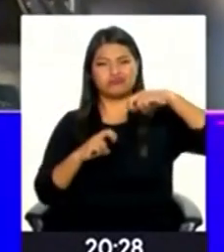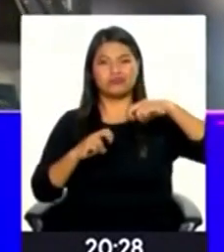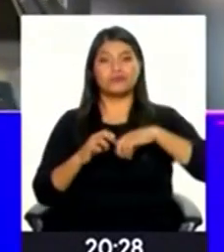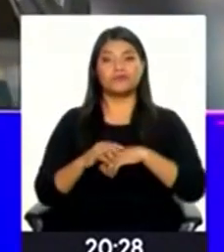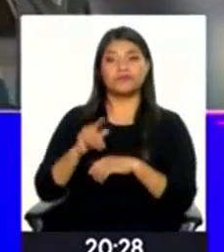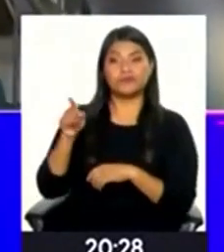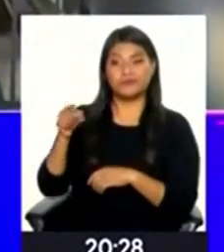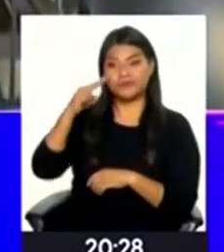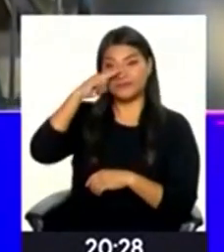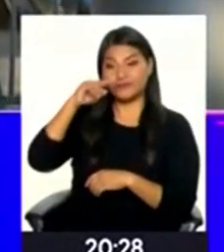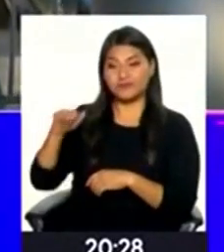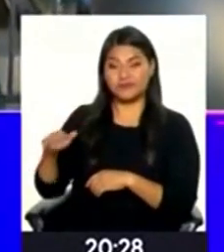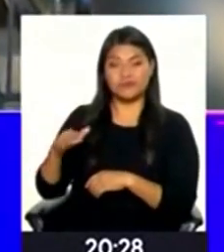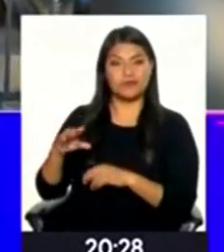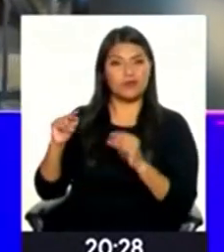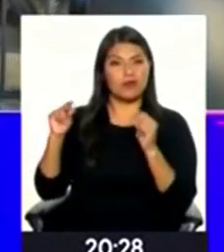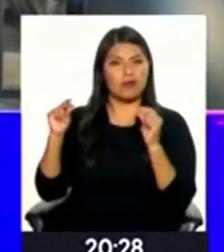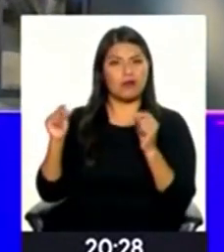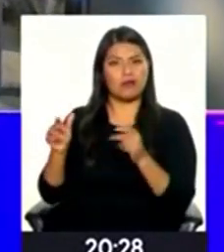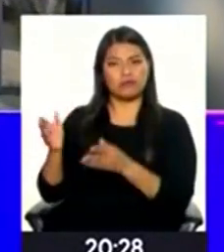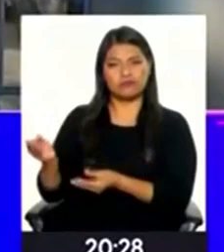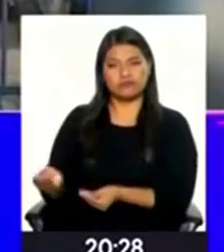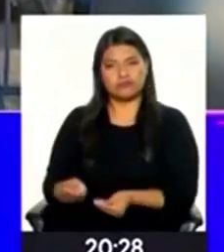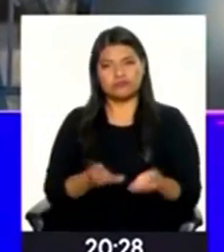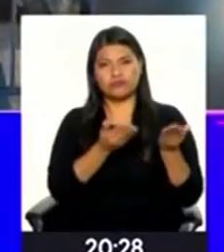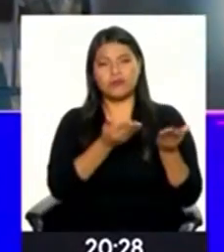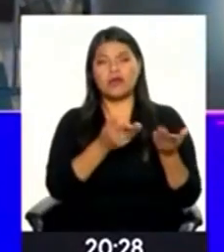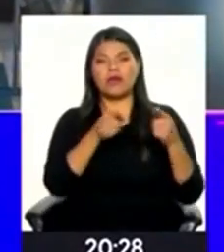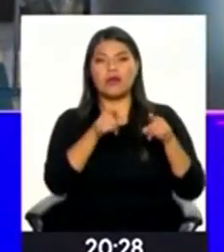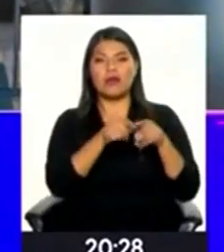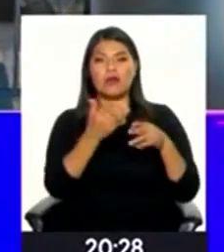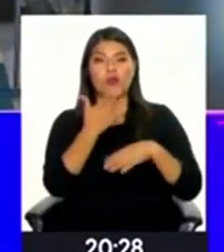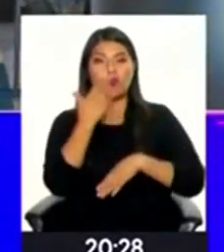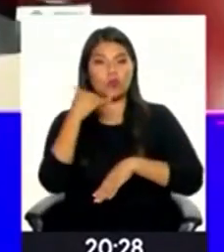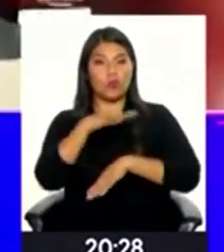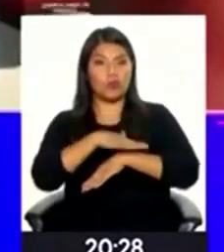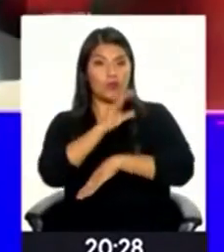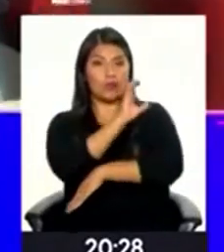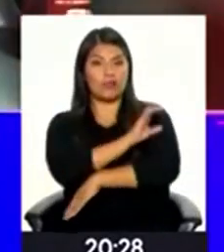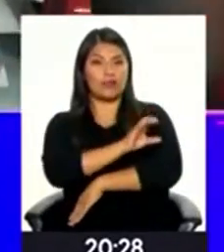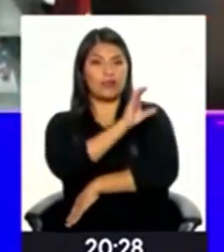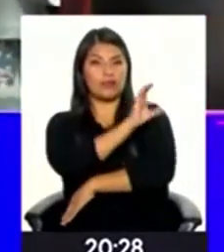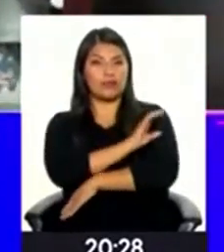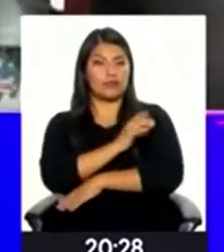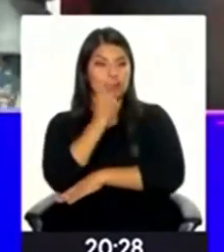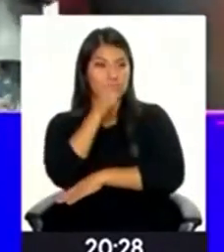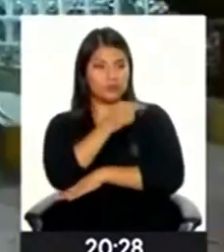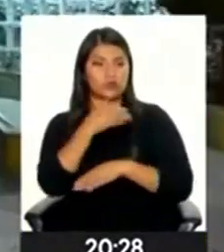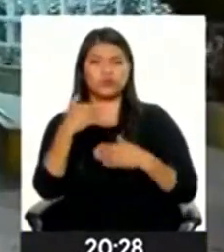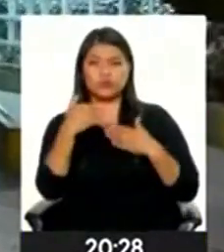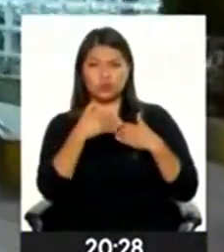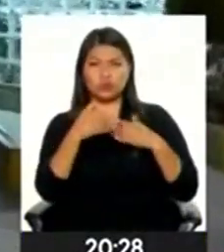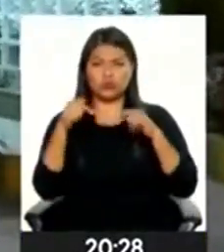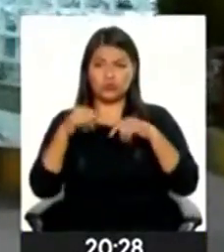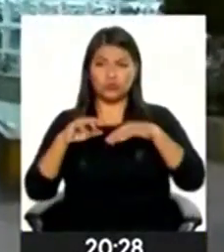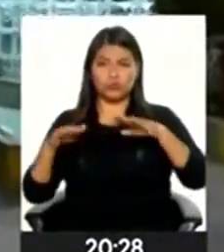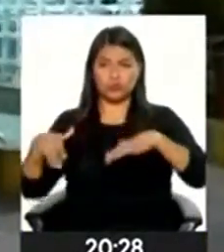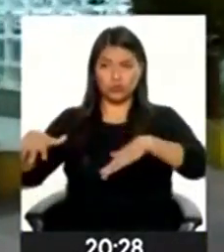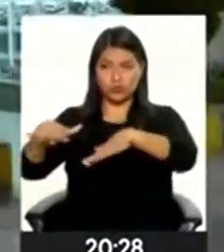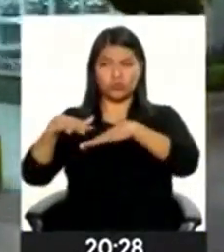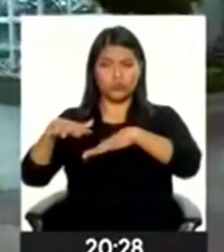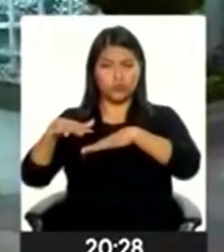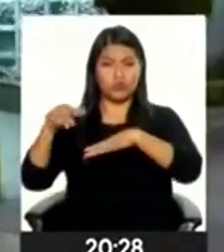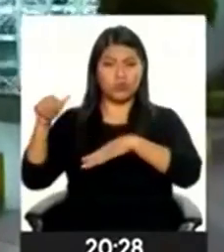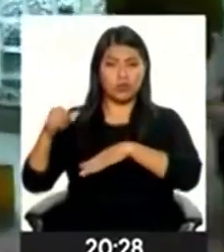Nicolás, que el pequeño de inmediato fue trasladado precisamente a esta clínica local muy cerca de este centro